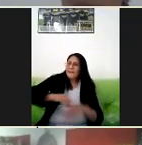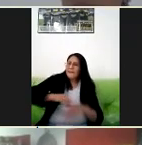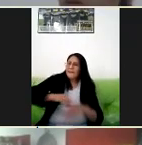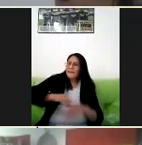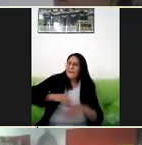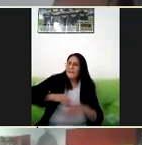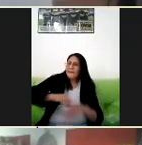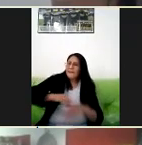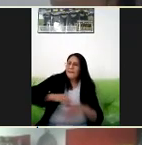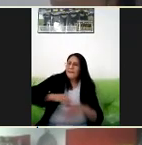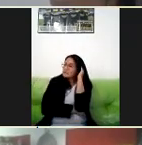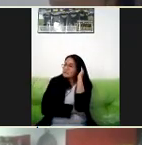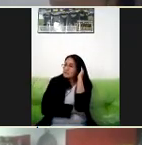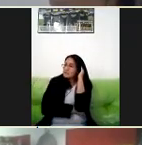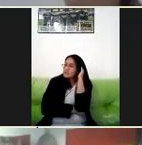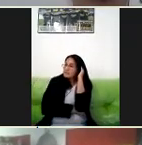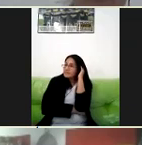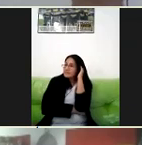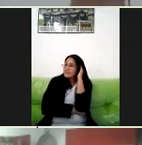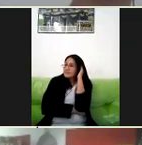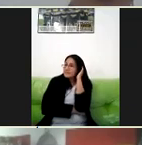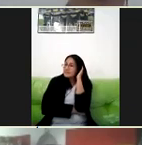clasificarlos para ir,